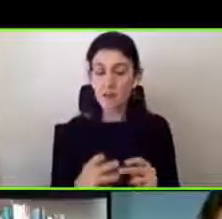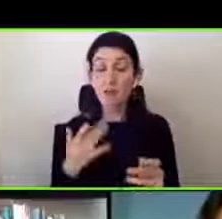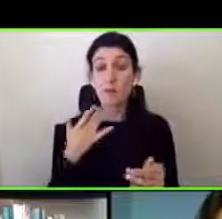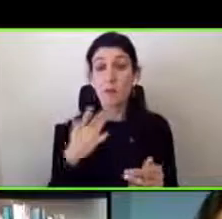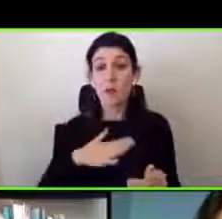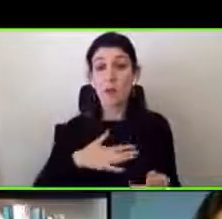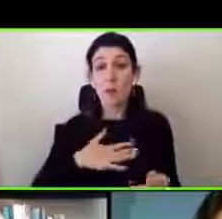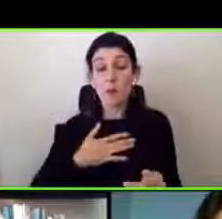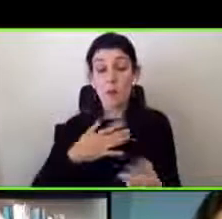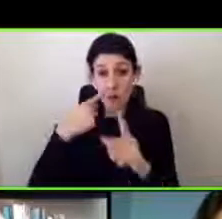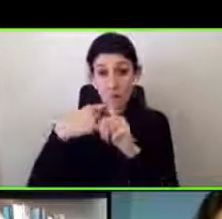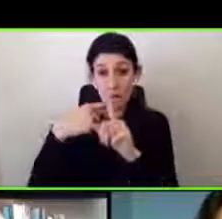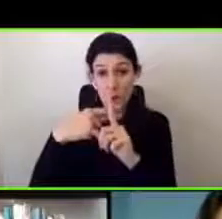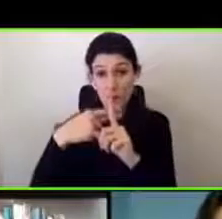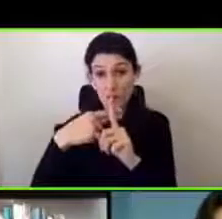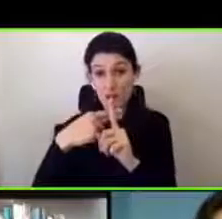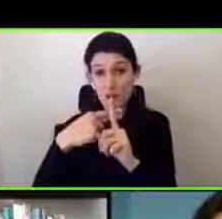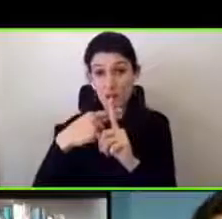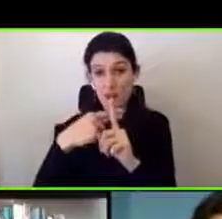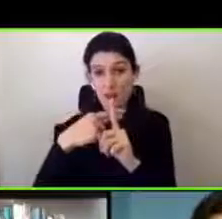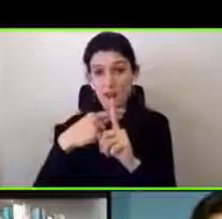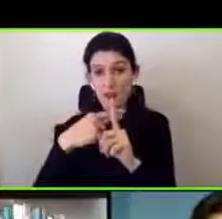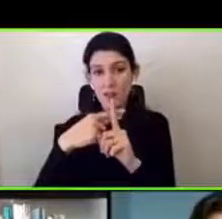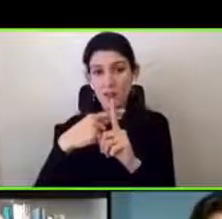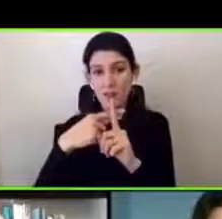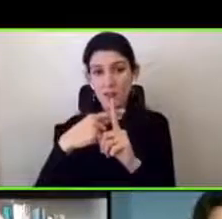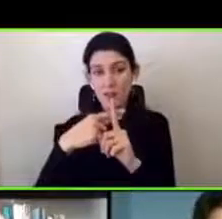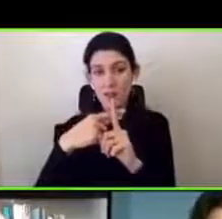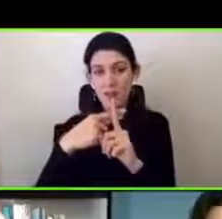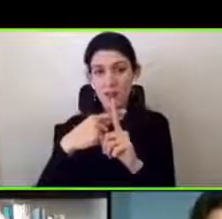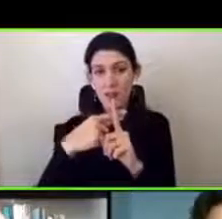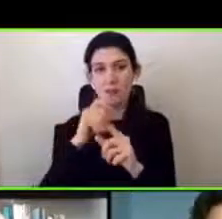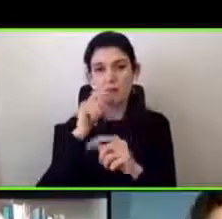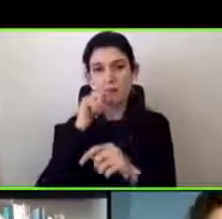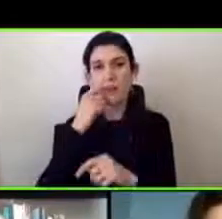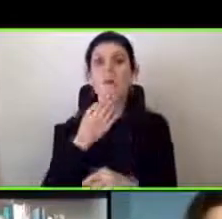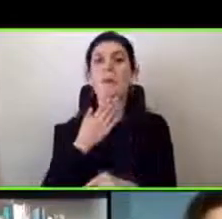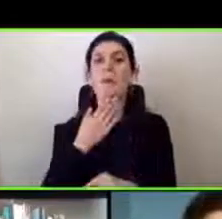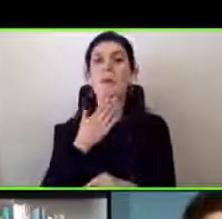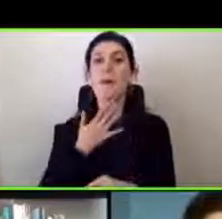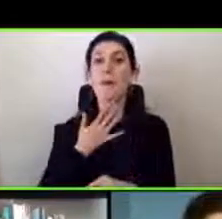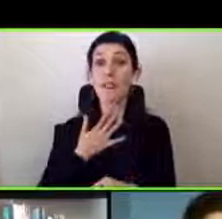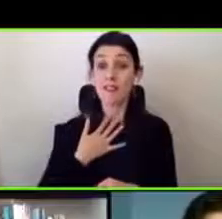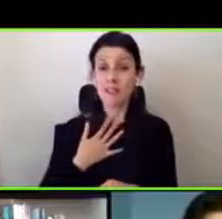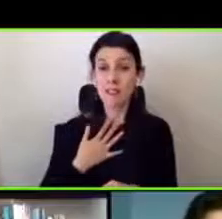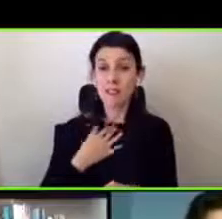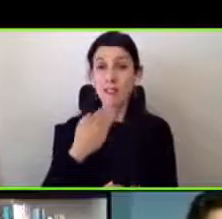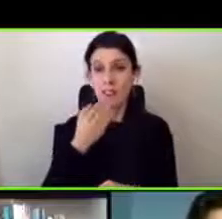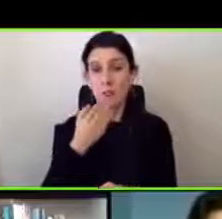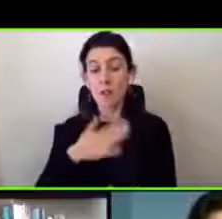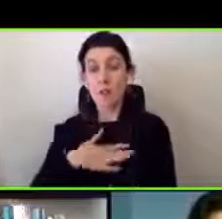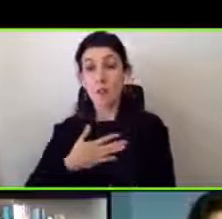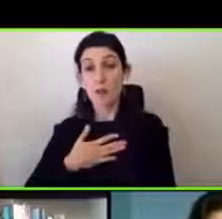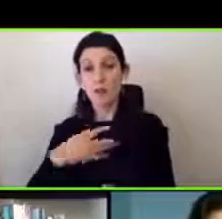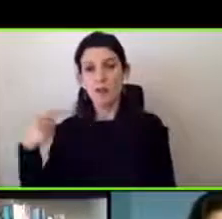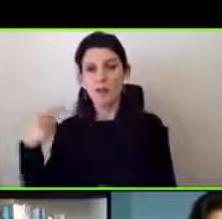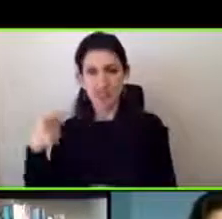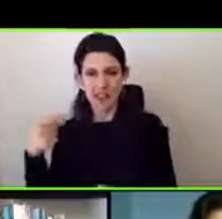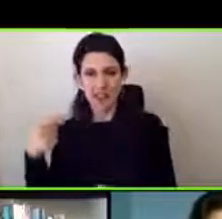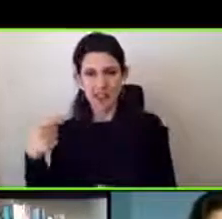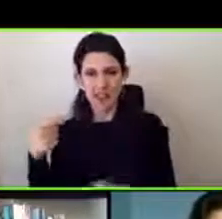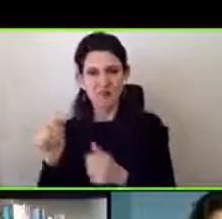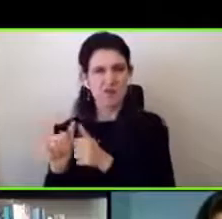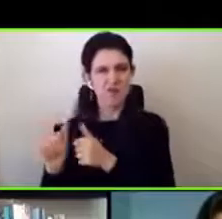emoción positiva es placentera, pero también tenemos emociones negativas que nos alejan, ¿no es